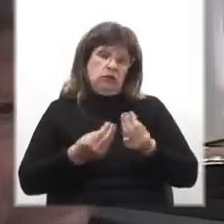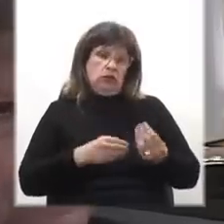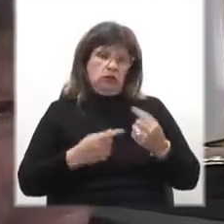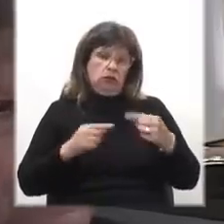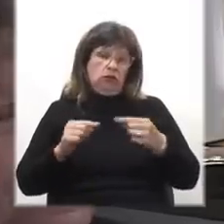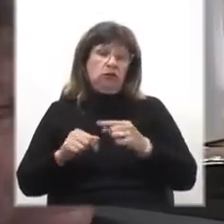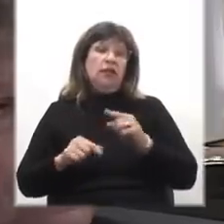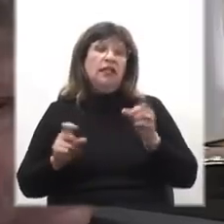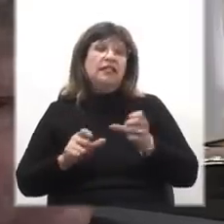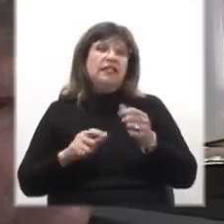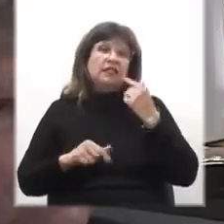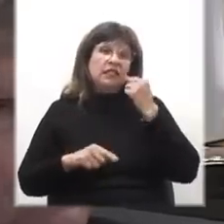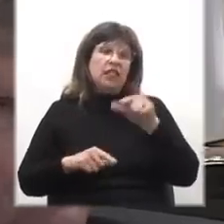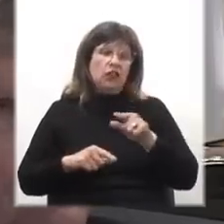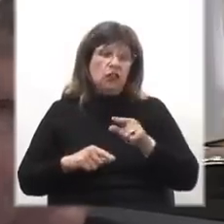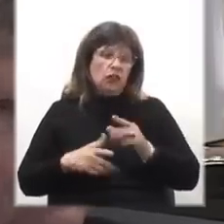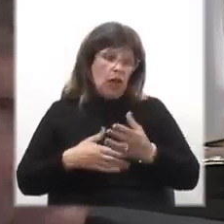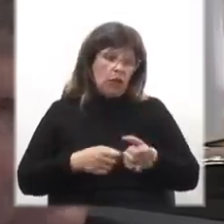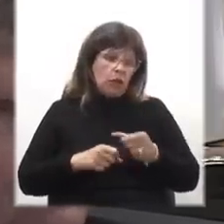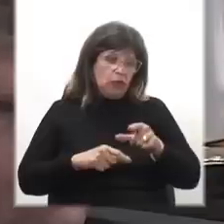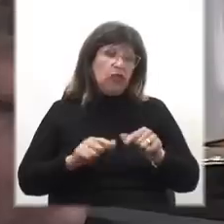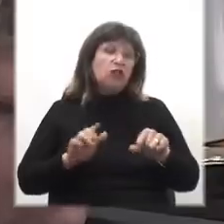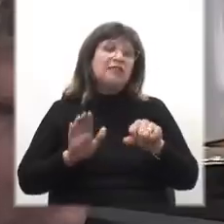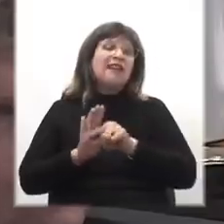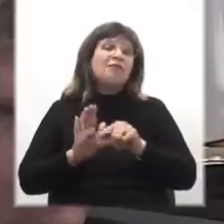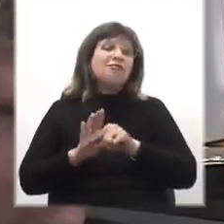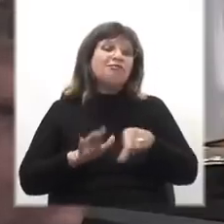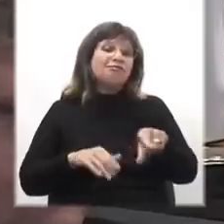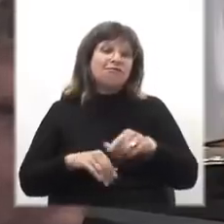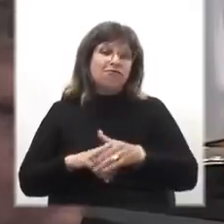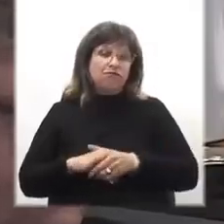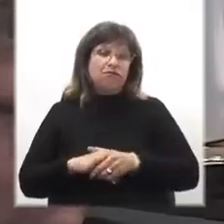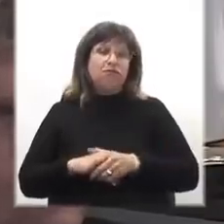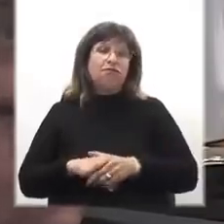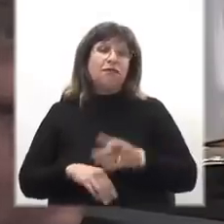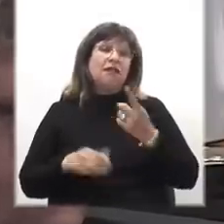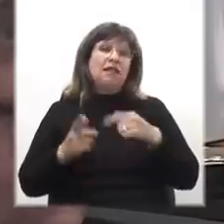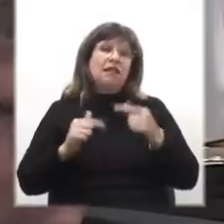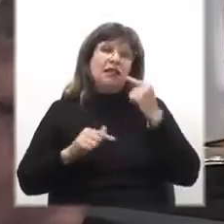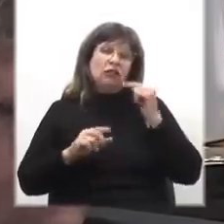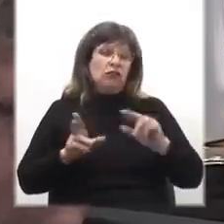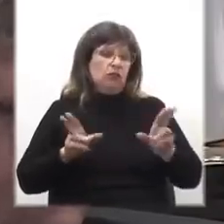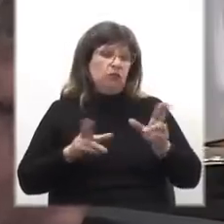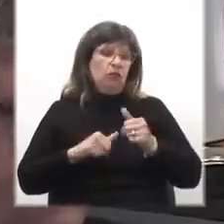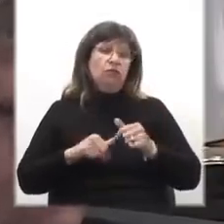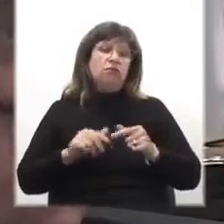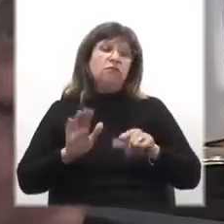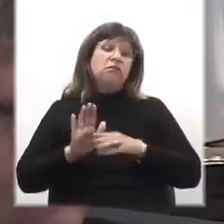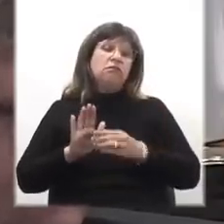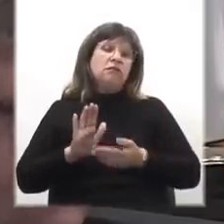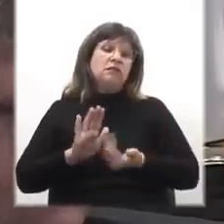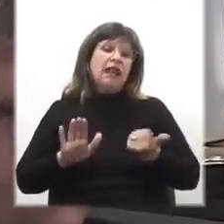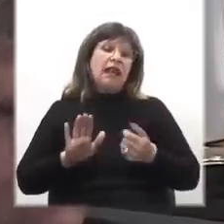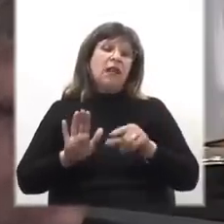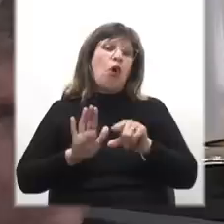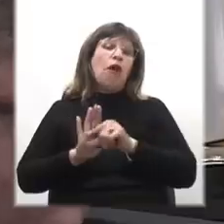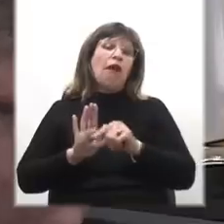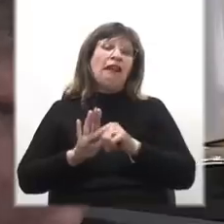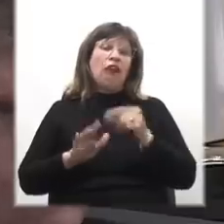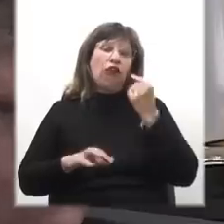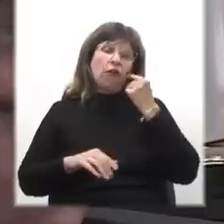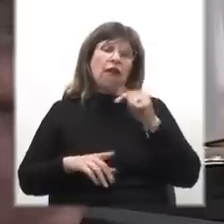se hicieron en virtud de ese renglón. Entonces, deroguemos el renglón y se terminaron los